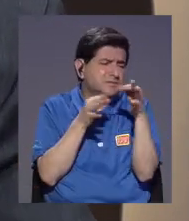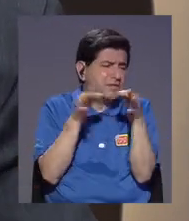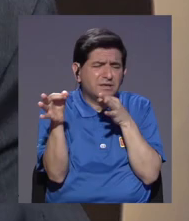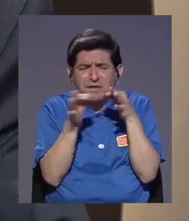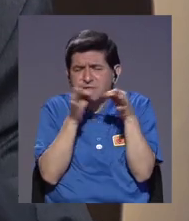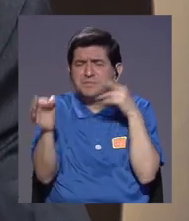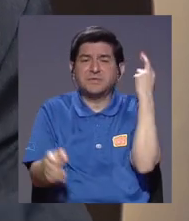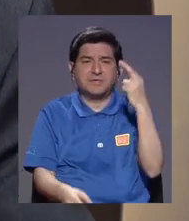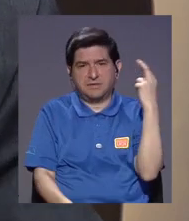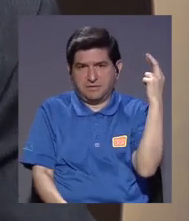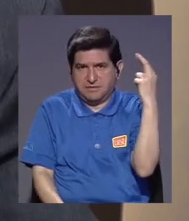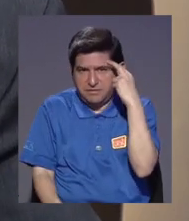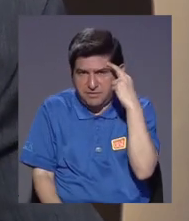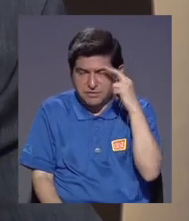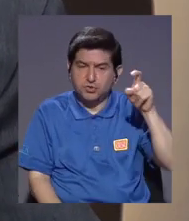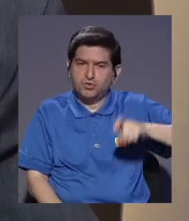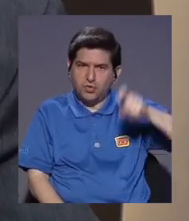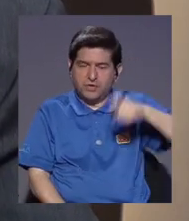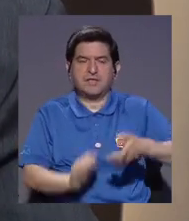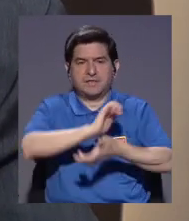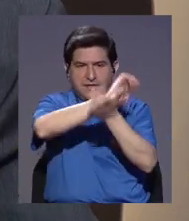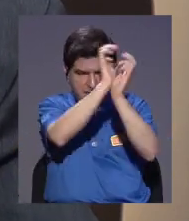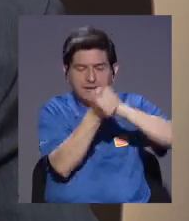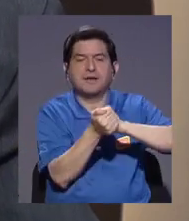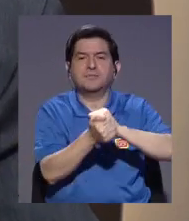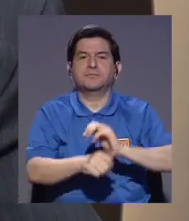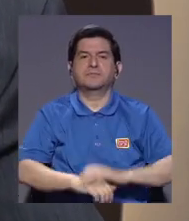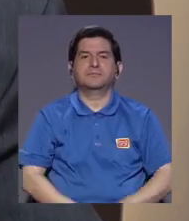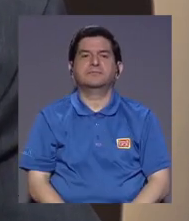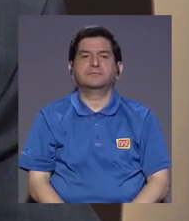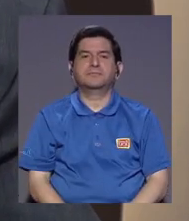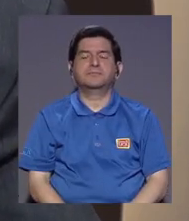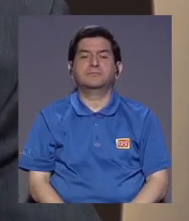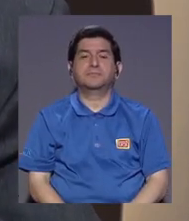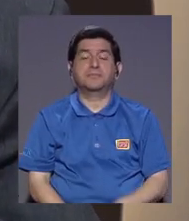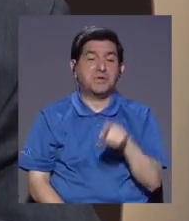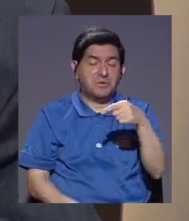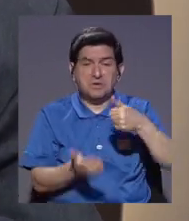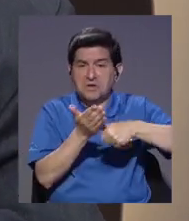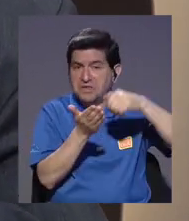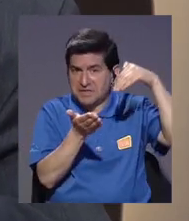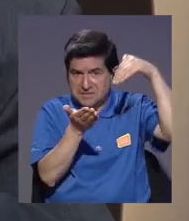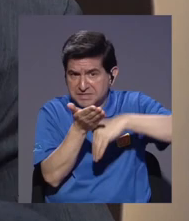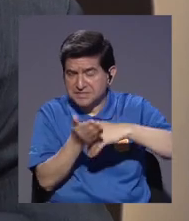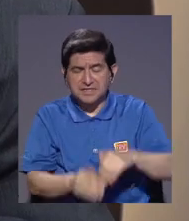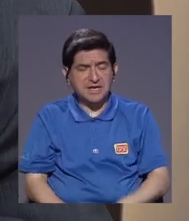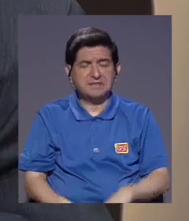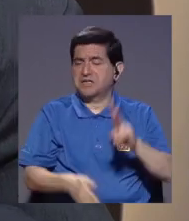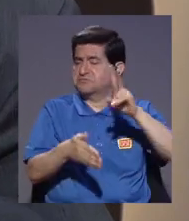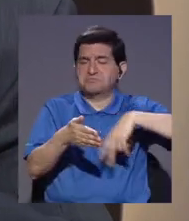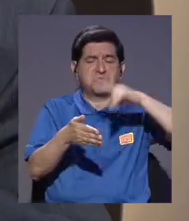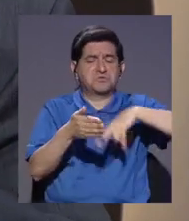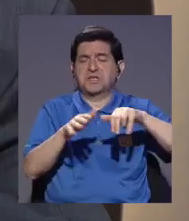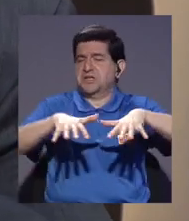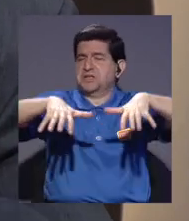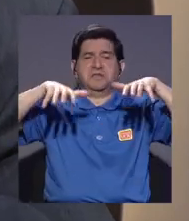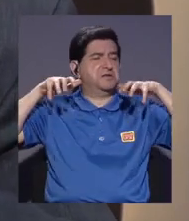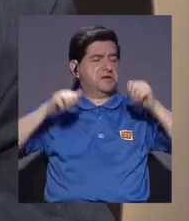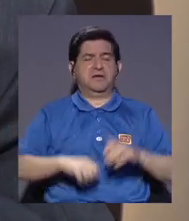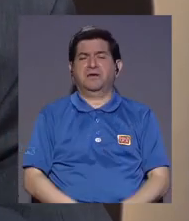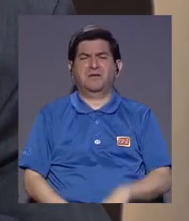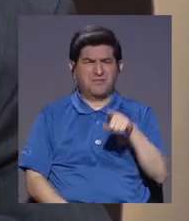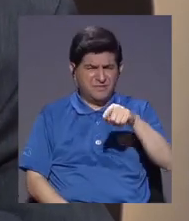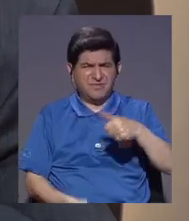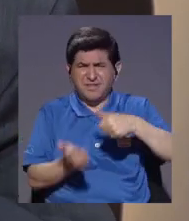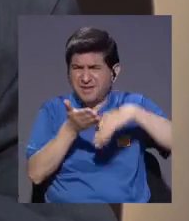explicándoles el por qué era necesaria la reforma y óigame muchas de esas cartas ni siquiera fueron leídas en el escenario